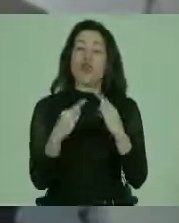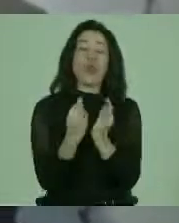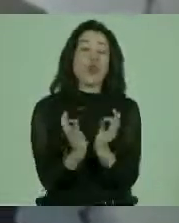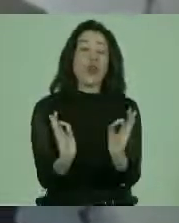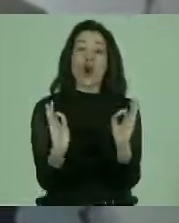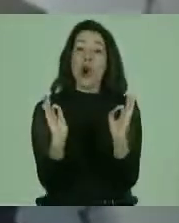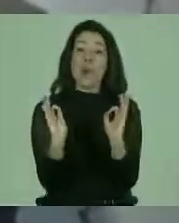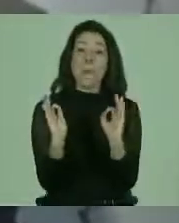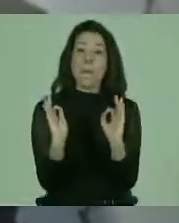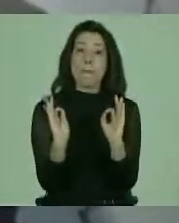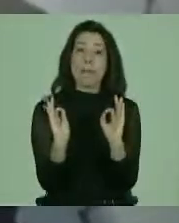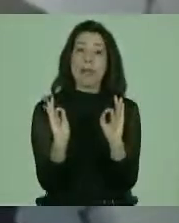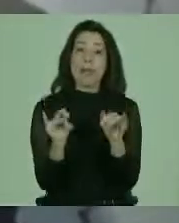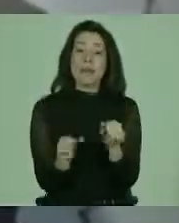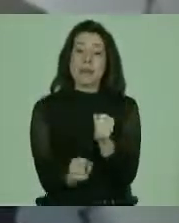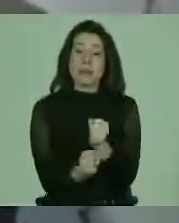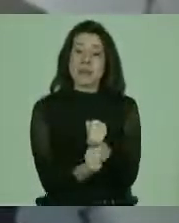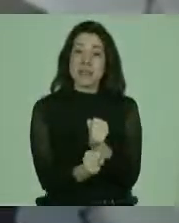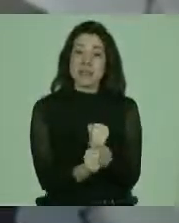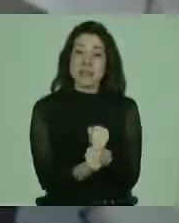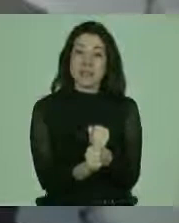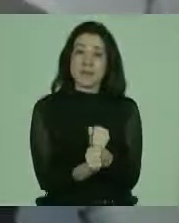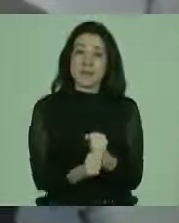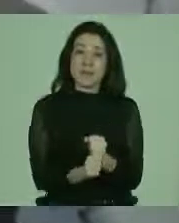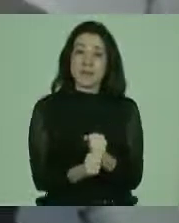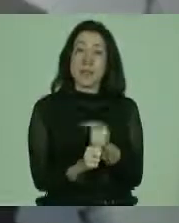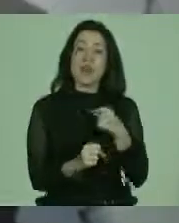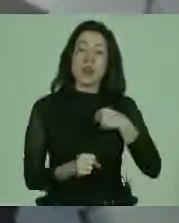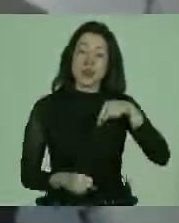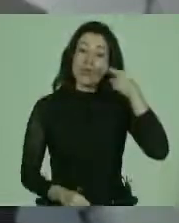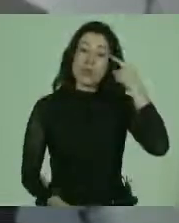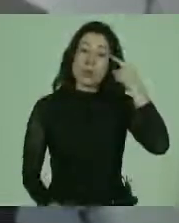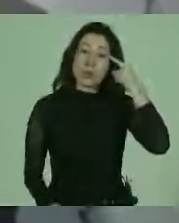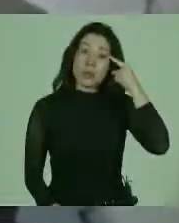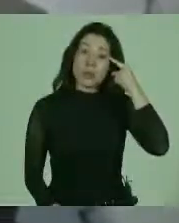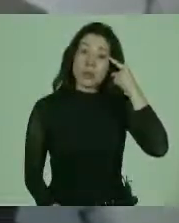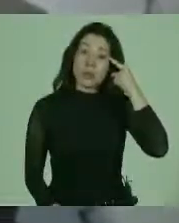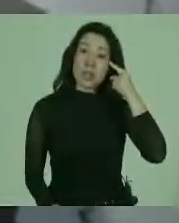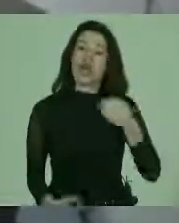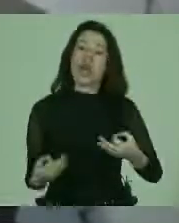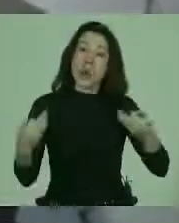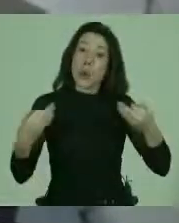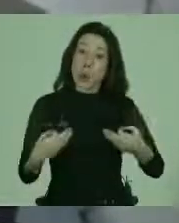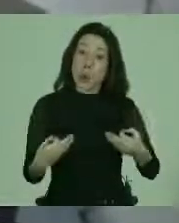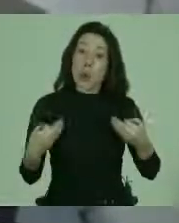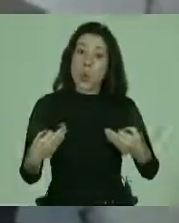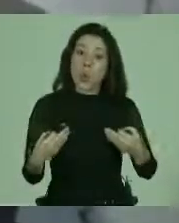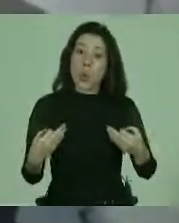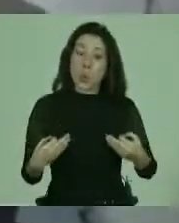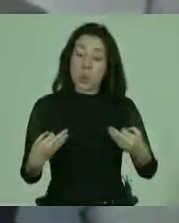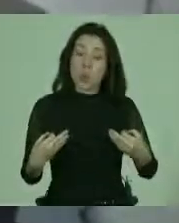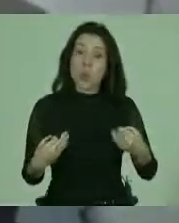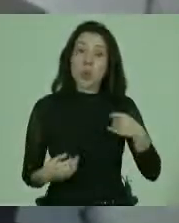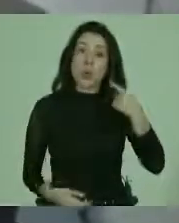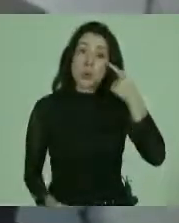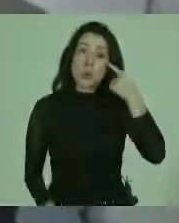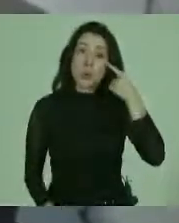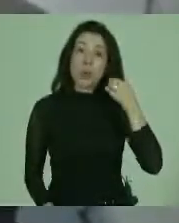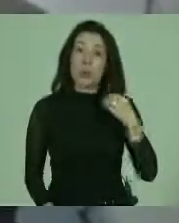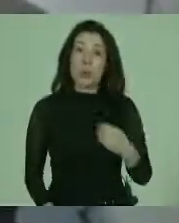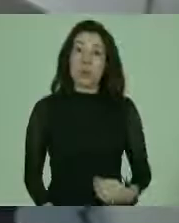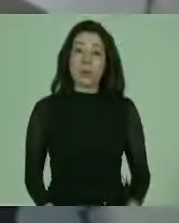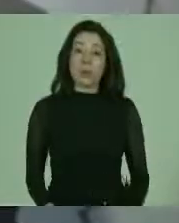y alma en en esta labor que nos parece de toda justicia y nos parece que